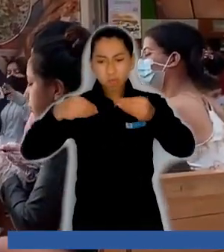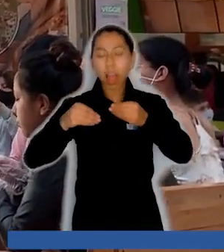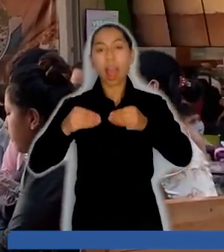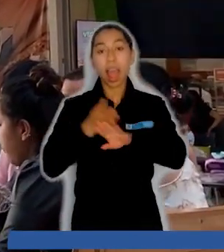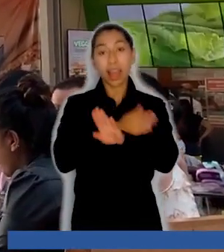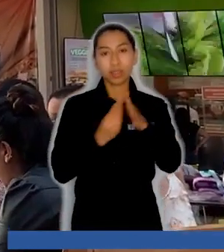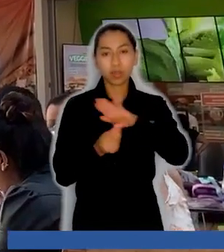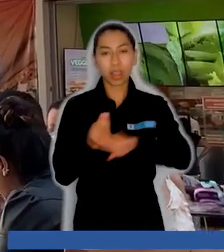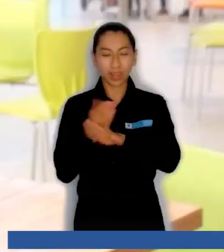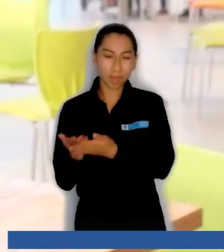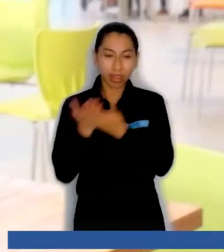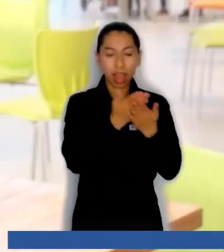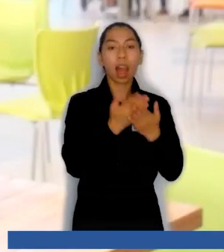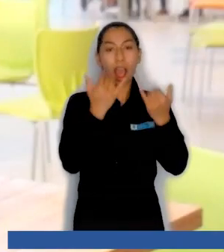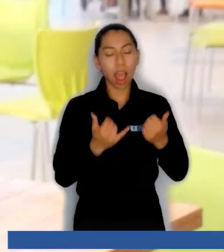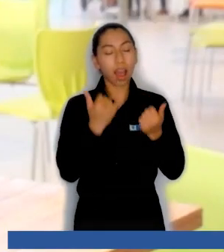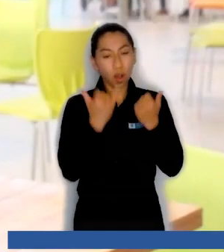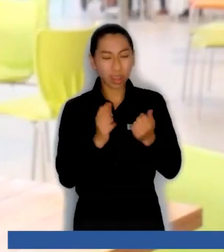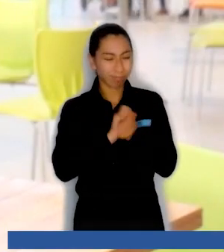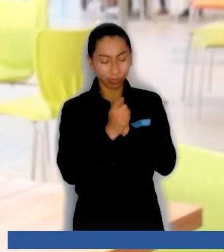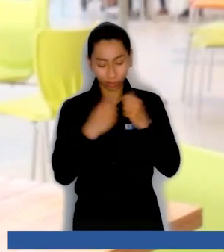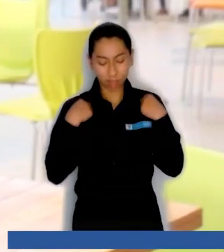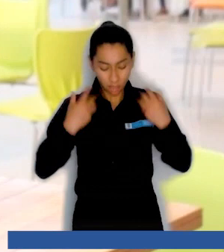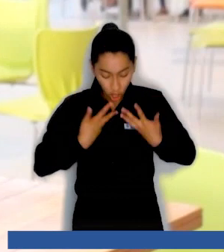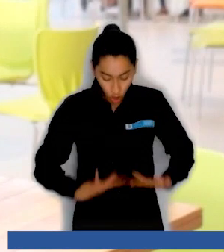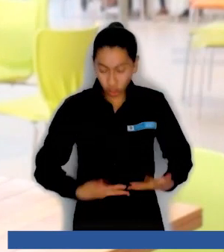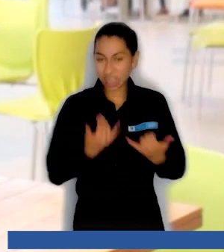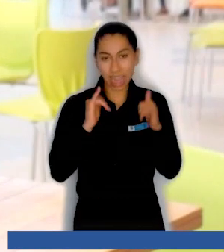por la Unidad para las Víctimas. Este desfile estuvo muy interesante.